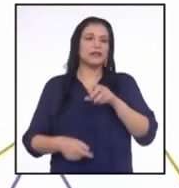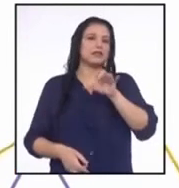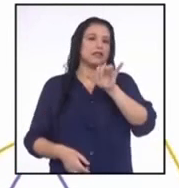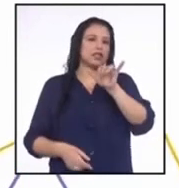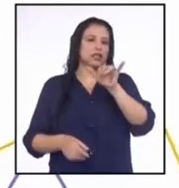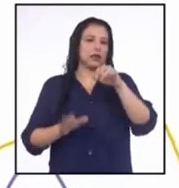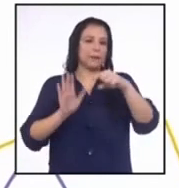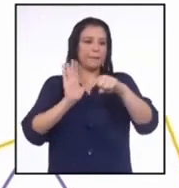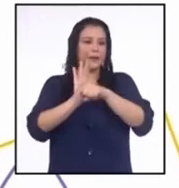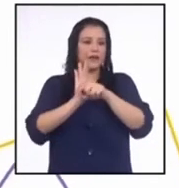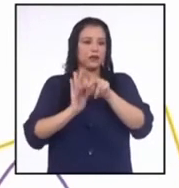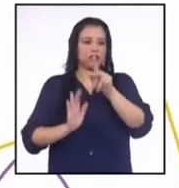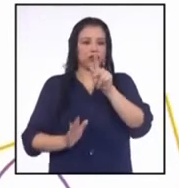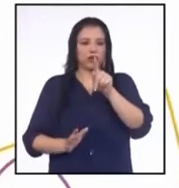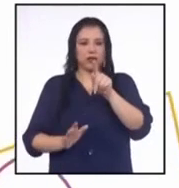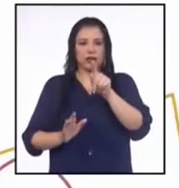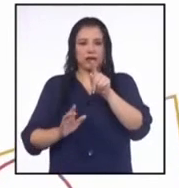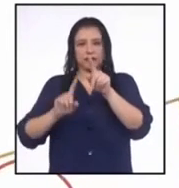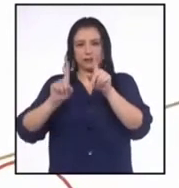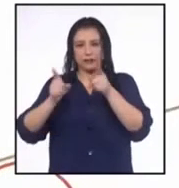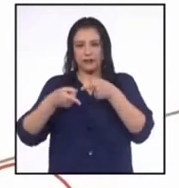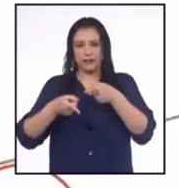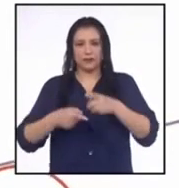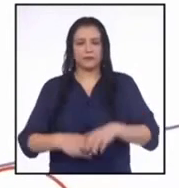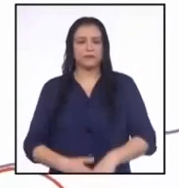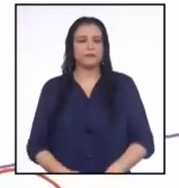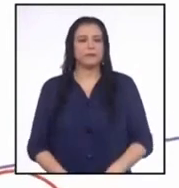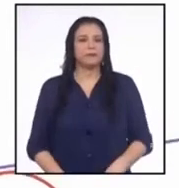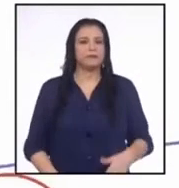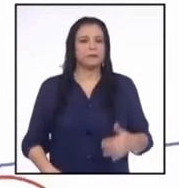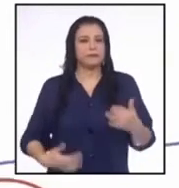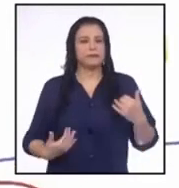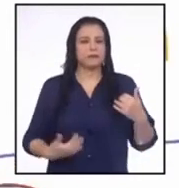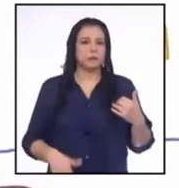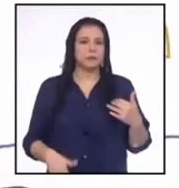y menos k, cierro paréntesis.